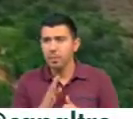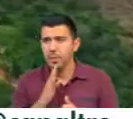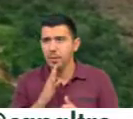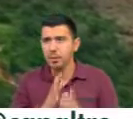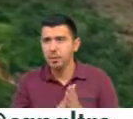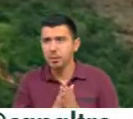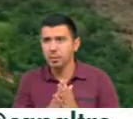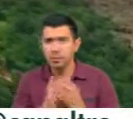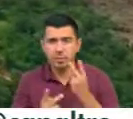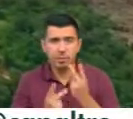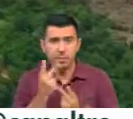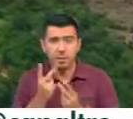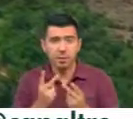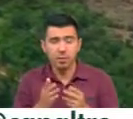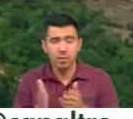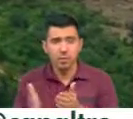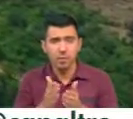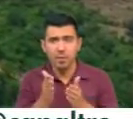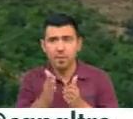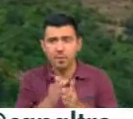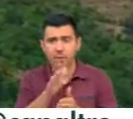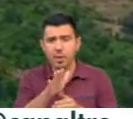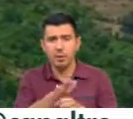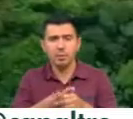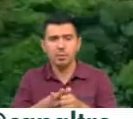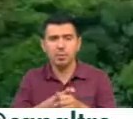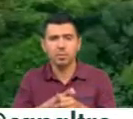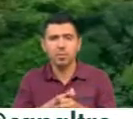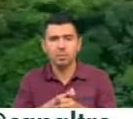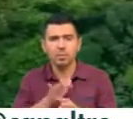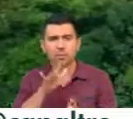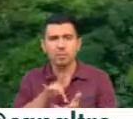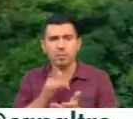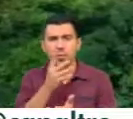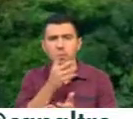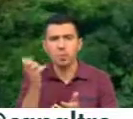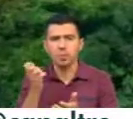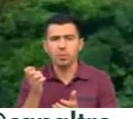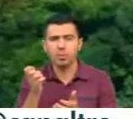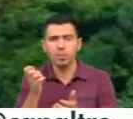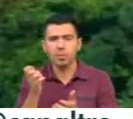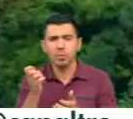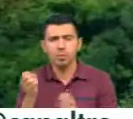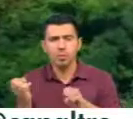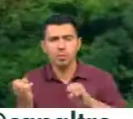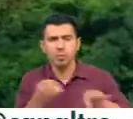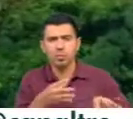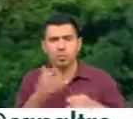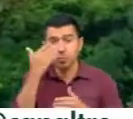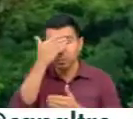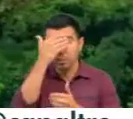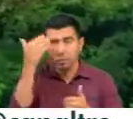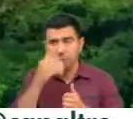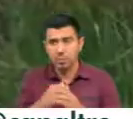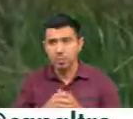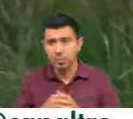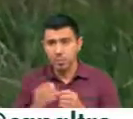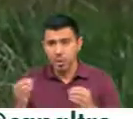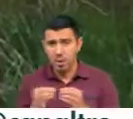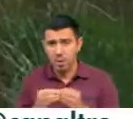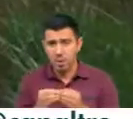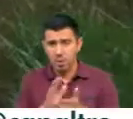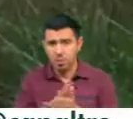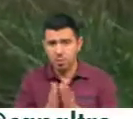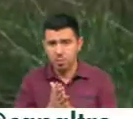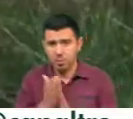zona vereda de transición en donde llegarían unos 400 desmovilizados apenas se aprueben los acuerdos de la paz logrados en